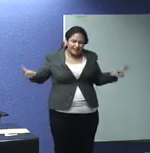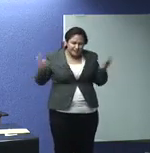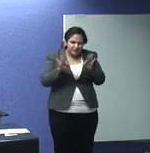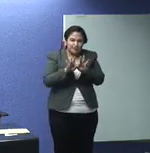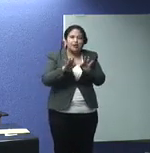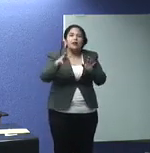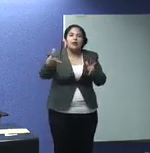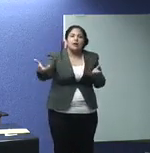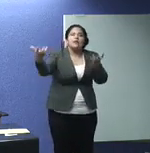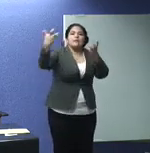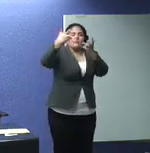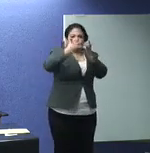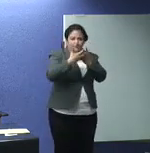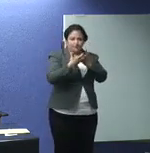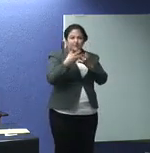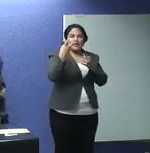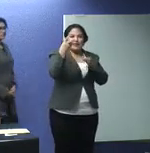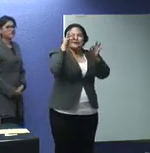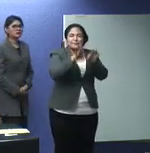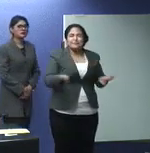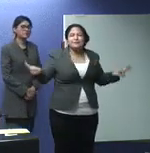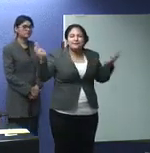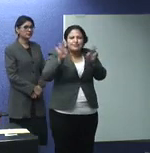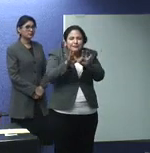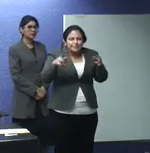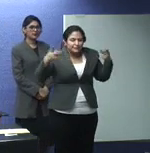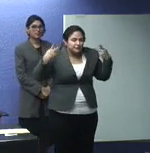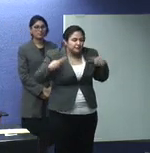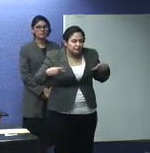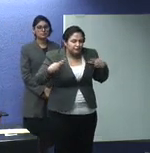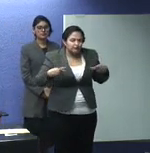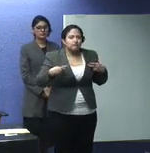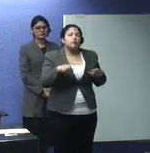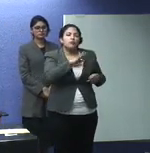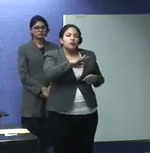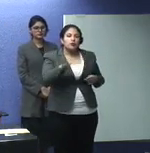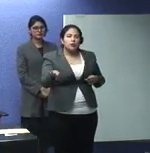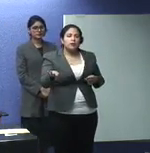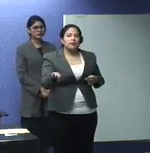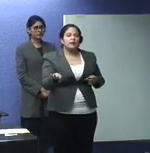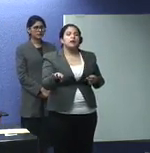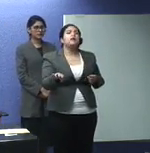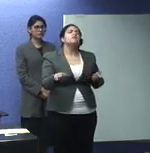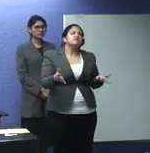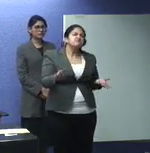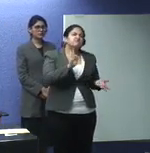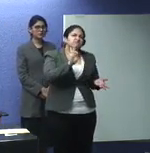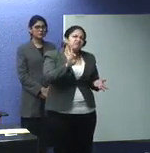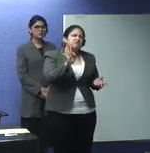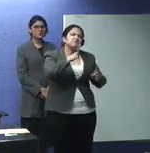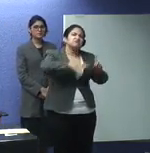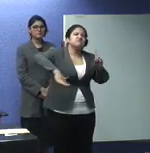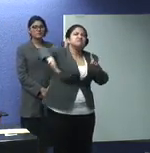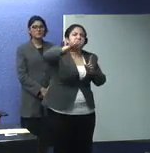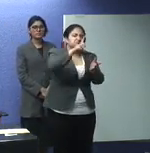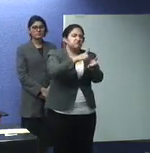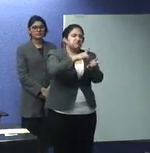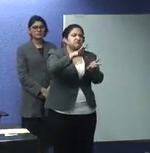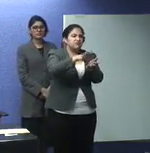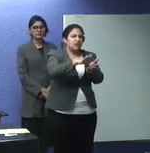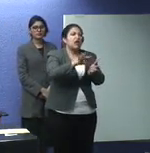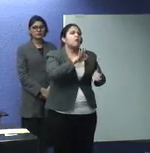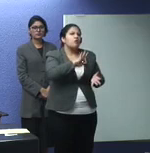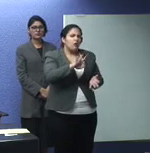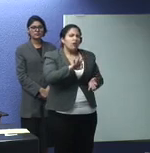se enfatiza la importancia del cambio de nomenclatura, ¿no?, de discapacidad a diversidad funcional, en el sentido